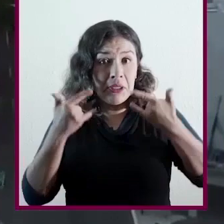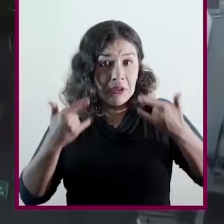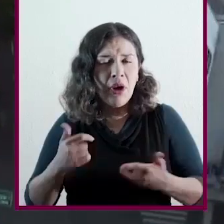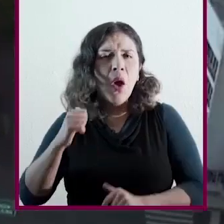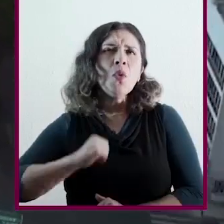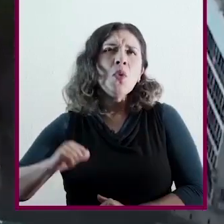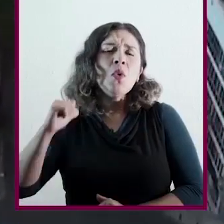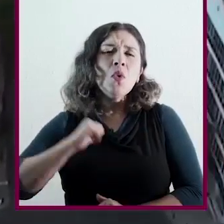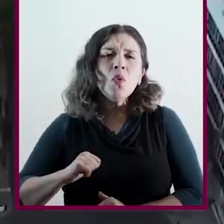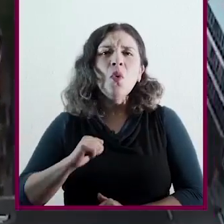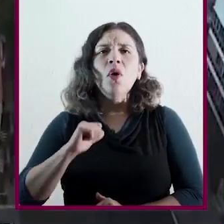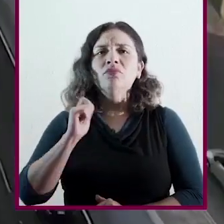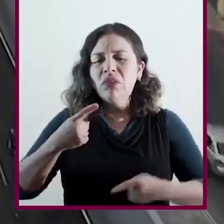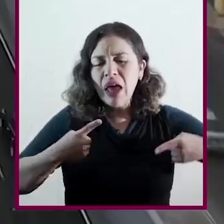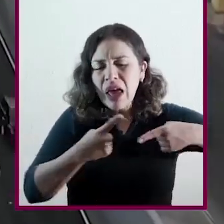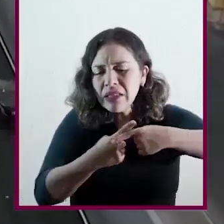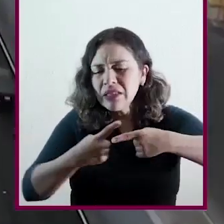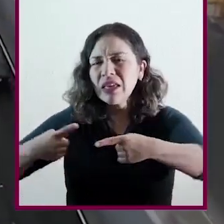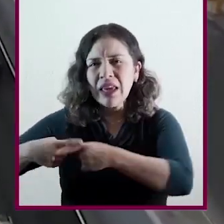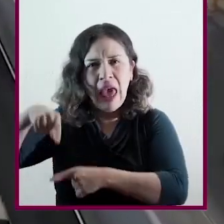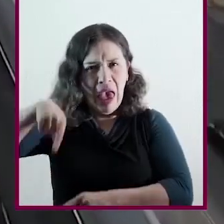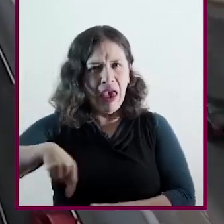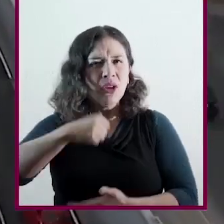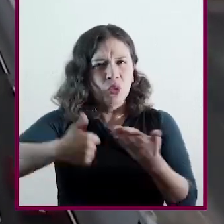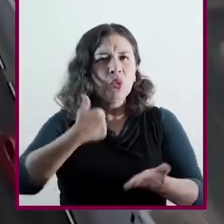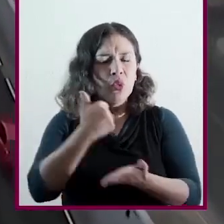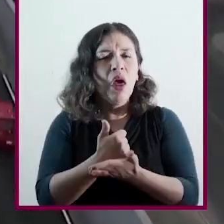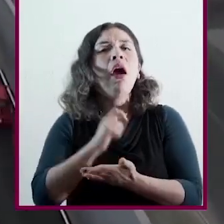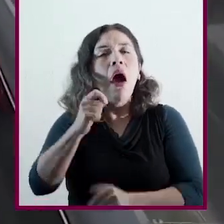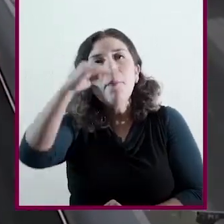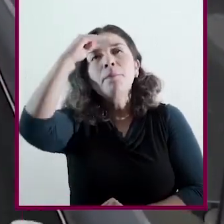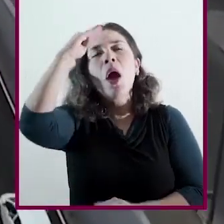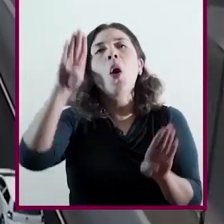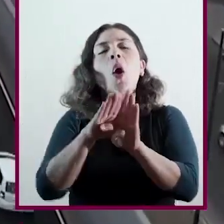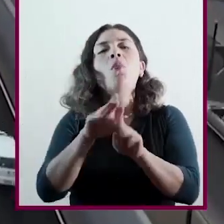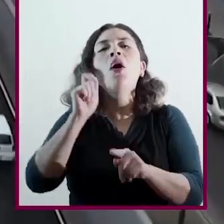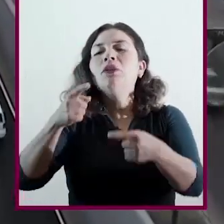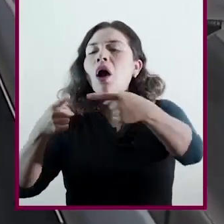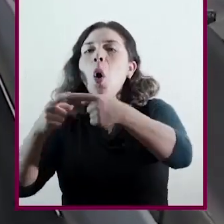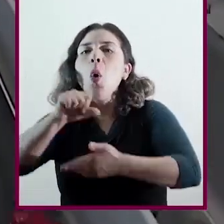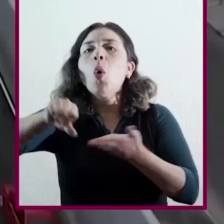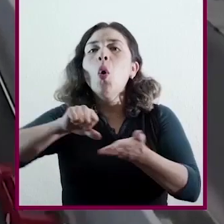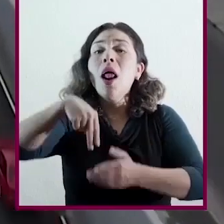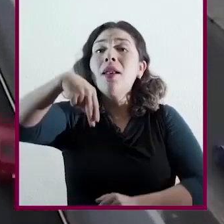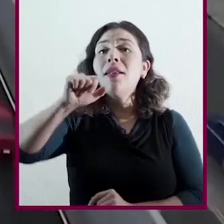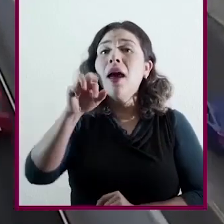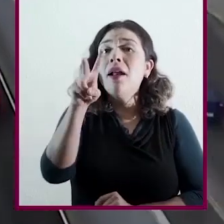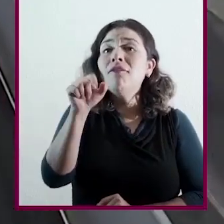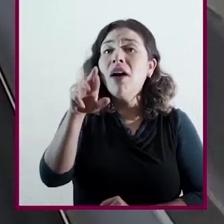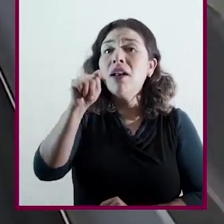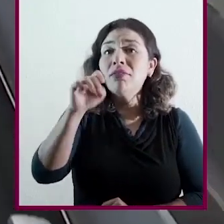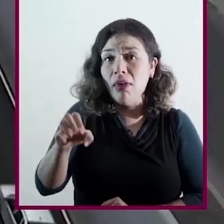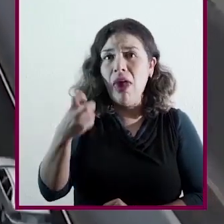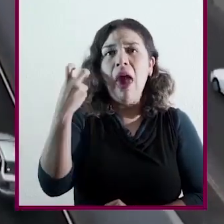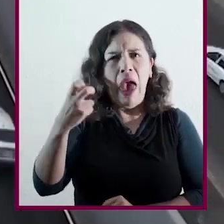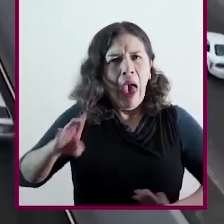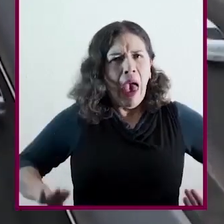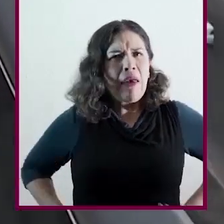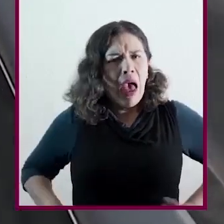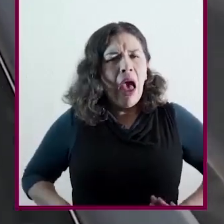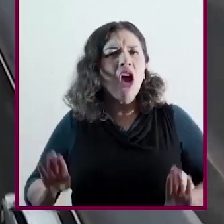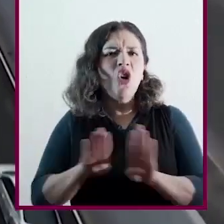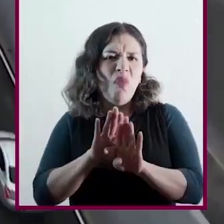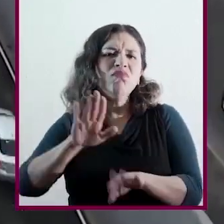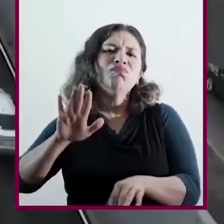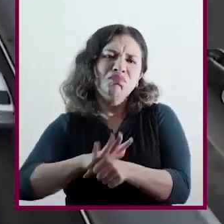La historia de los viejos cauces que cruzaban la capital nos lleva a los límites de la colonia Narvarte. Este suburbio